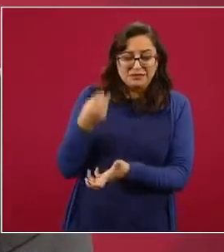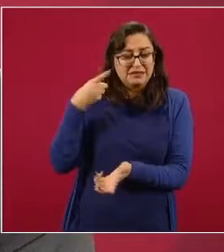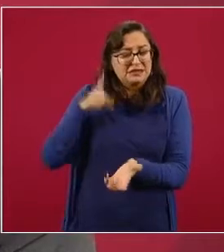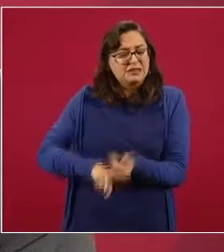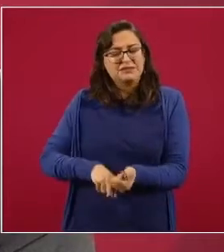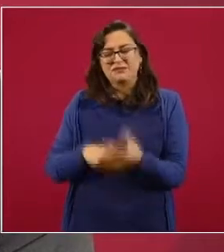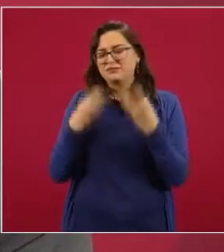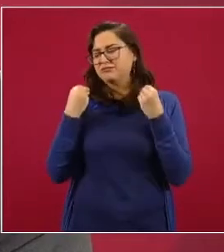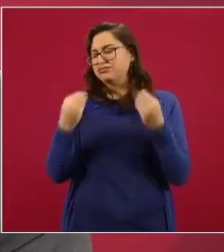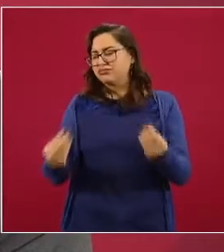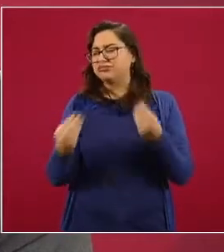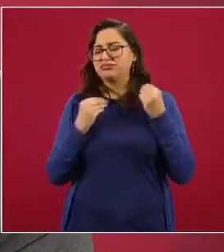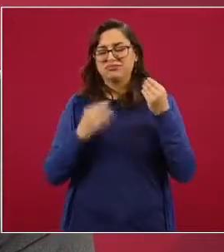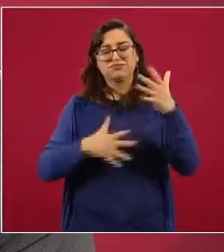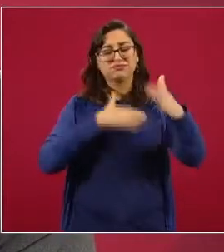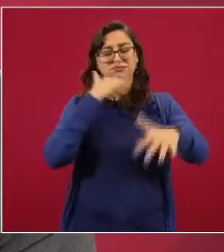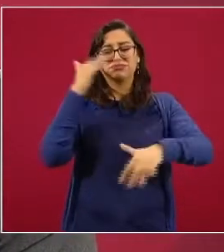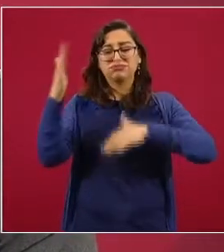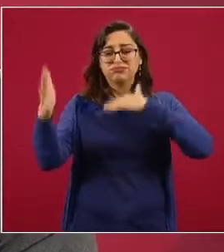infectados